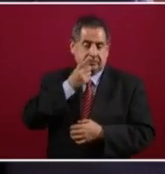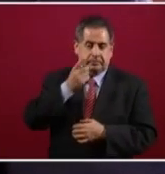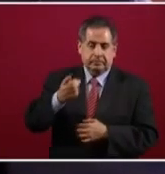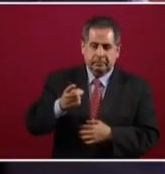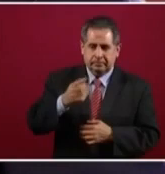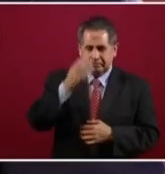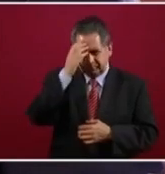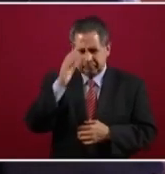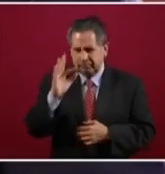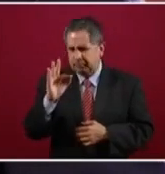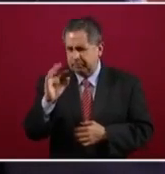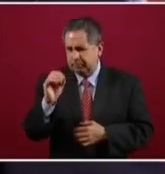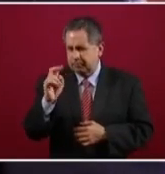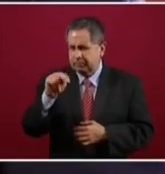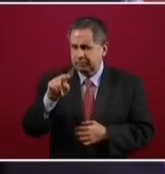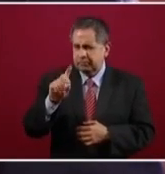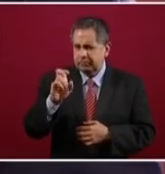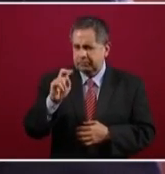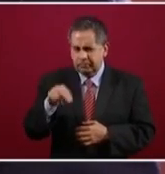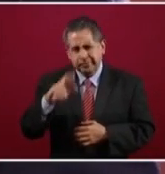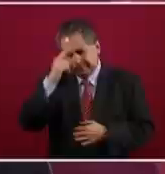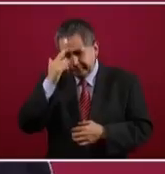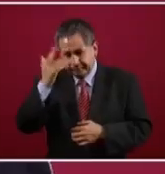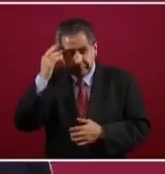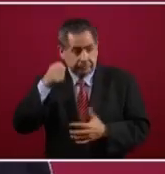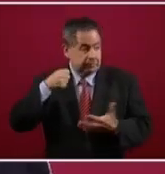del famoso Fonden.